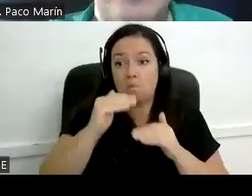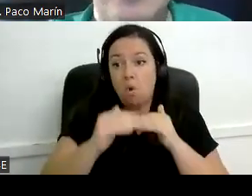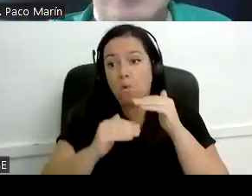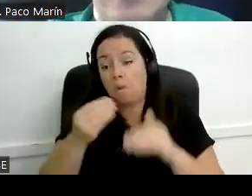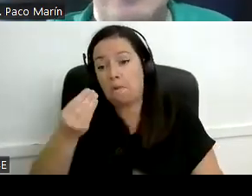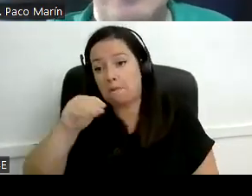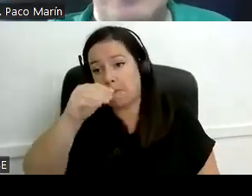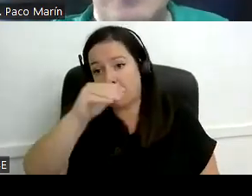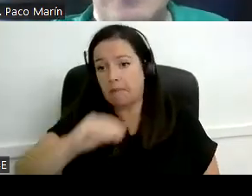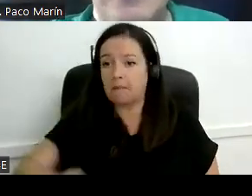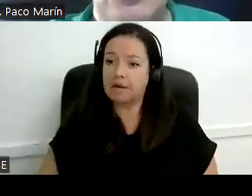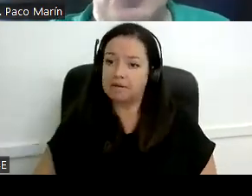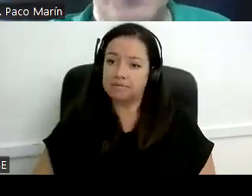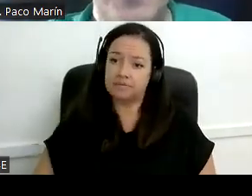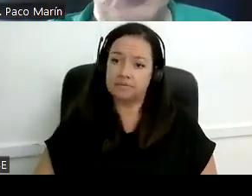irlas